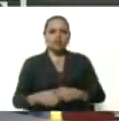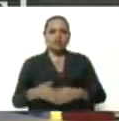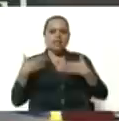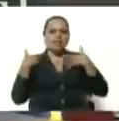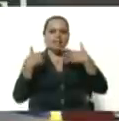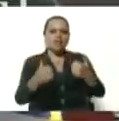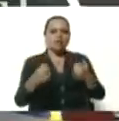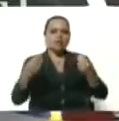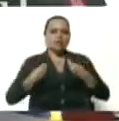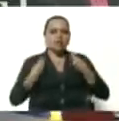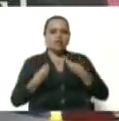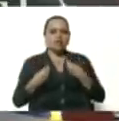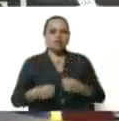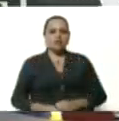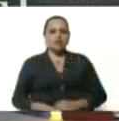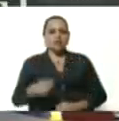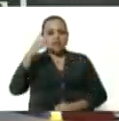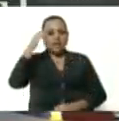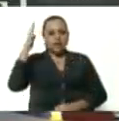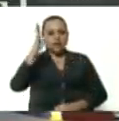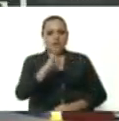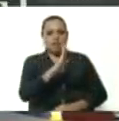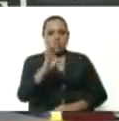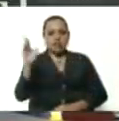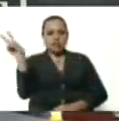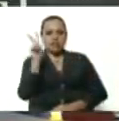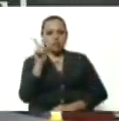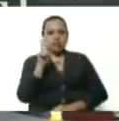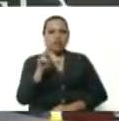salud y la vida. ¡Que Dios bendiga a Venezuela!